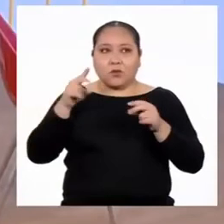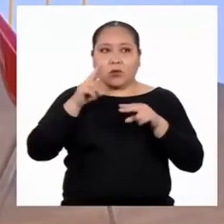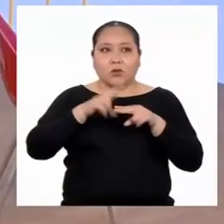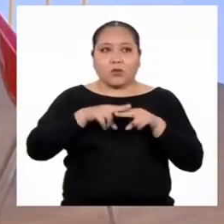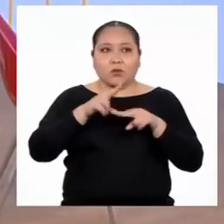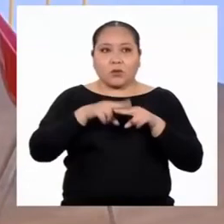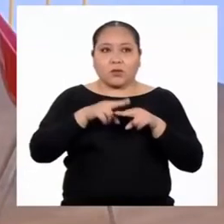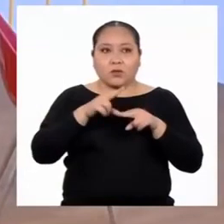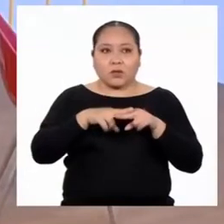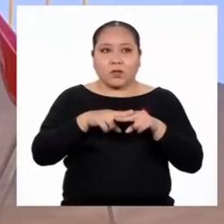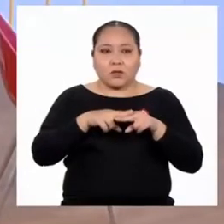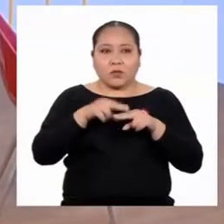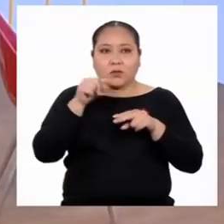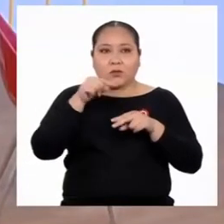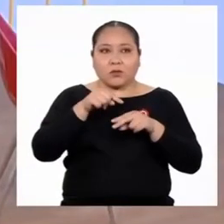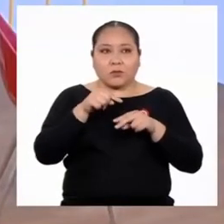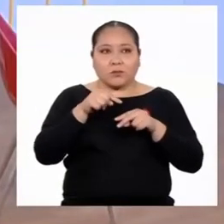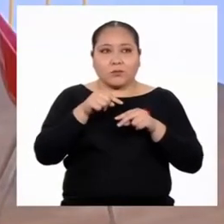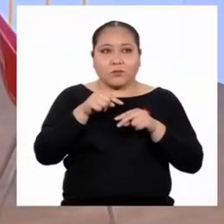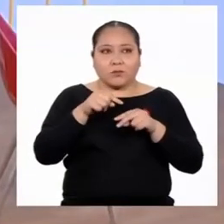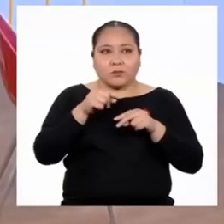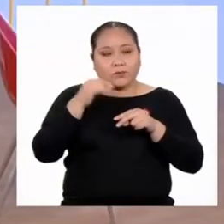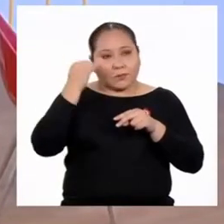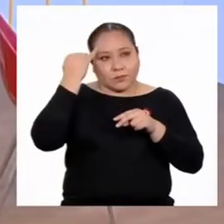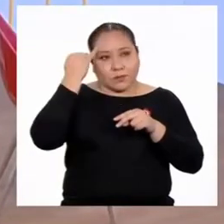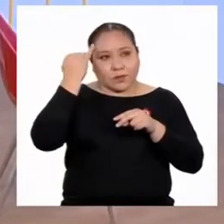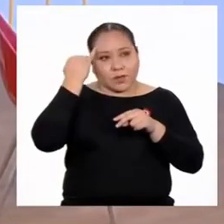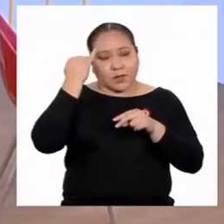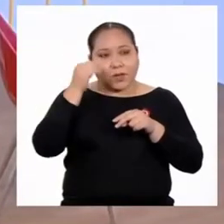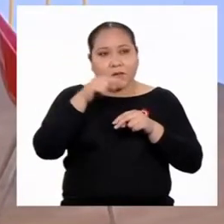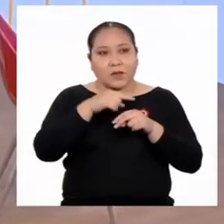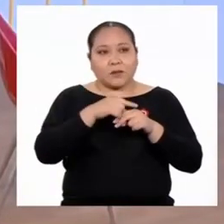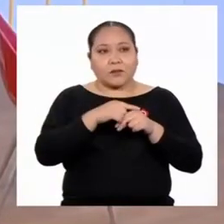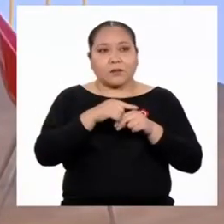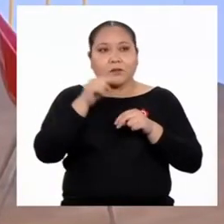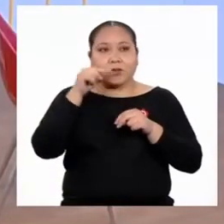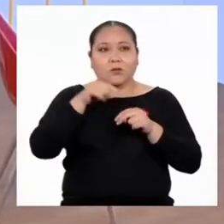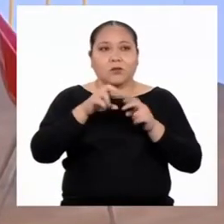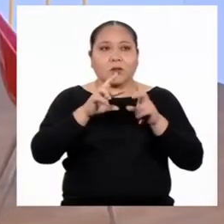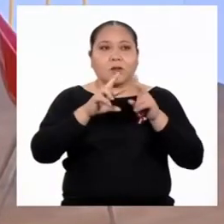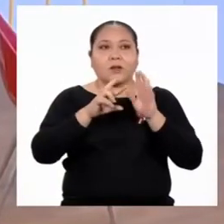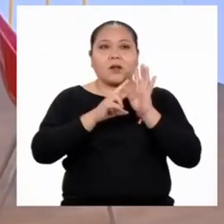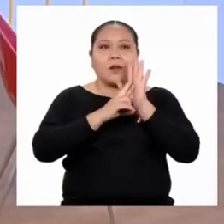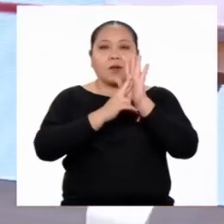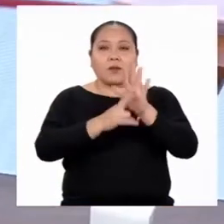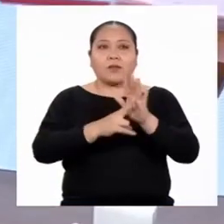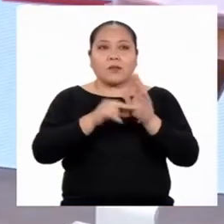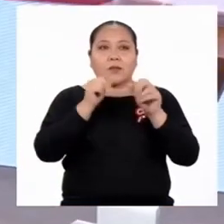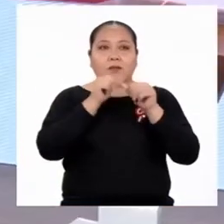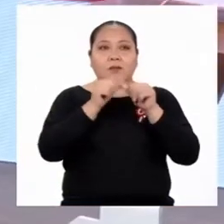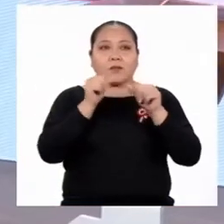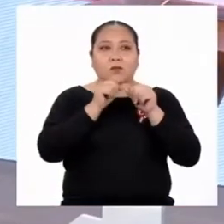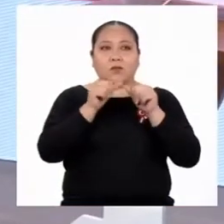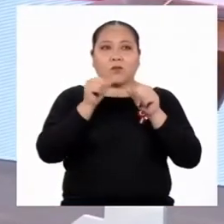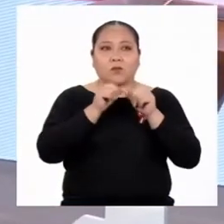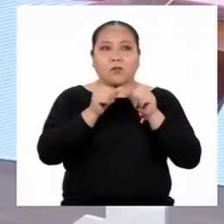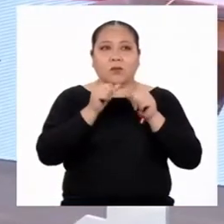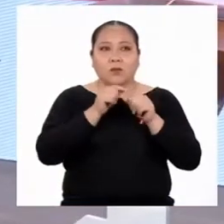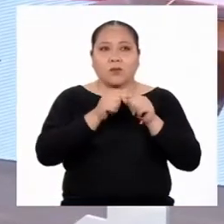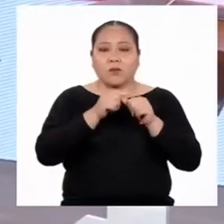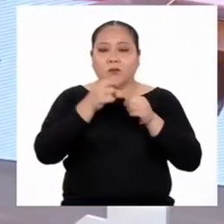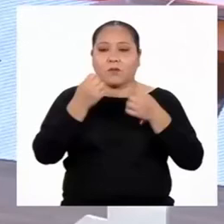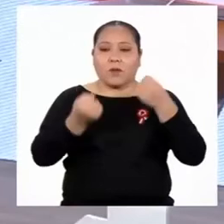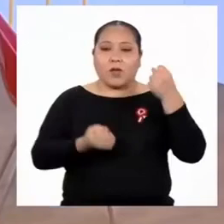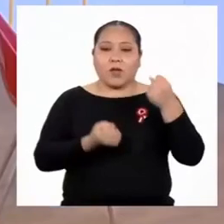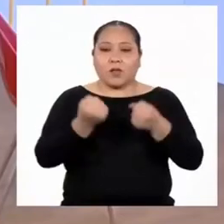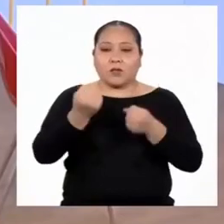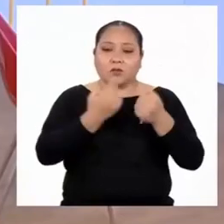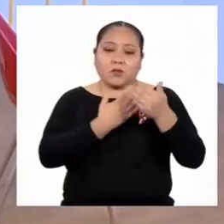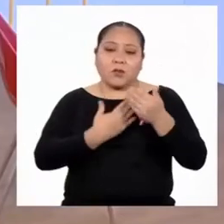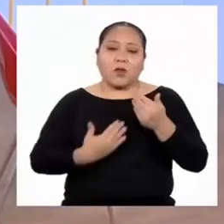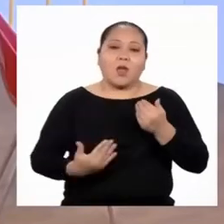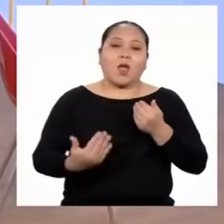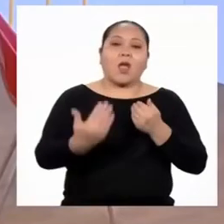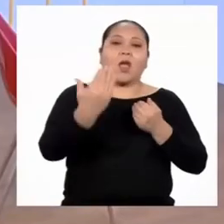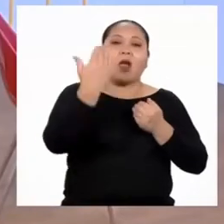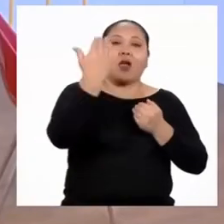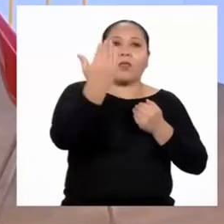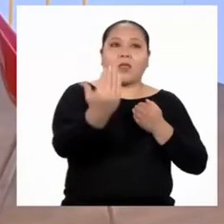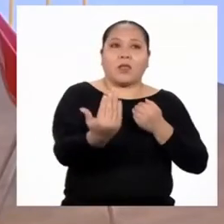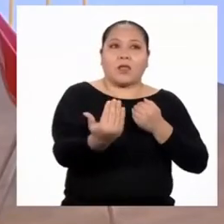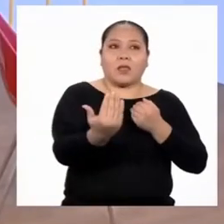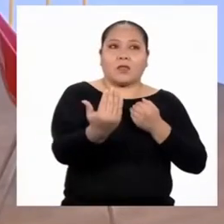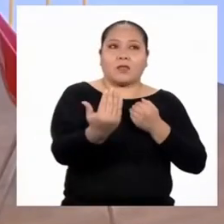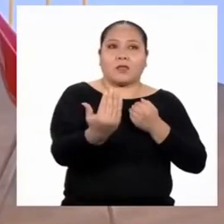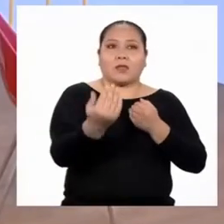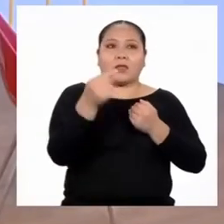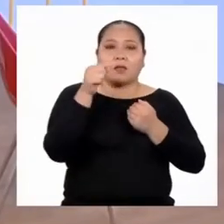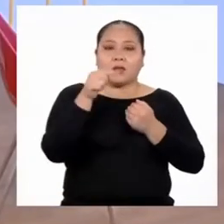asiento, imaginariamente representarías ese valor extremo, mientras que el chofer que se encuentra